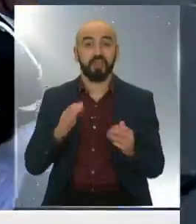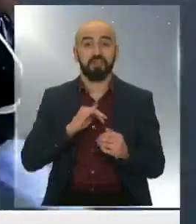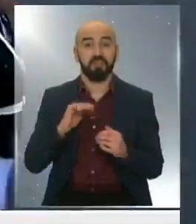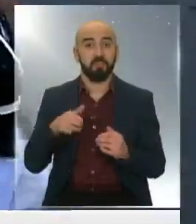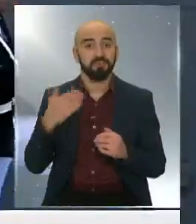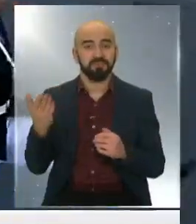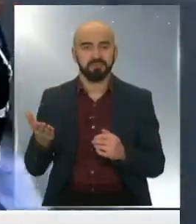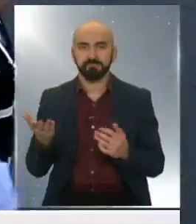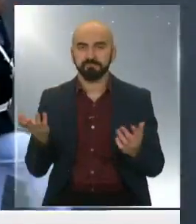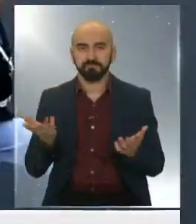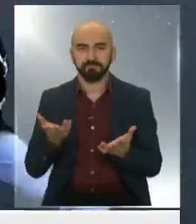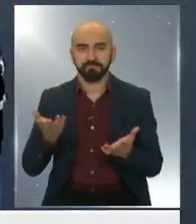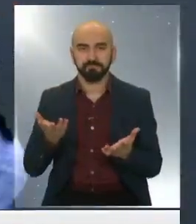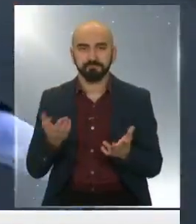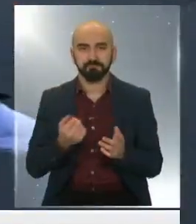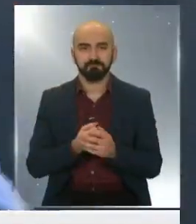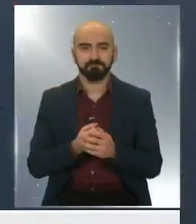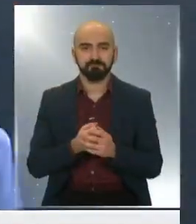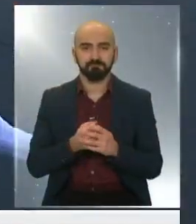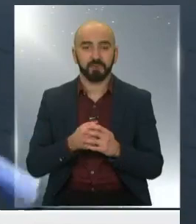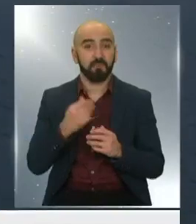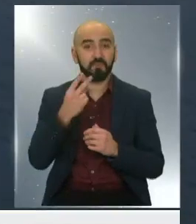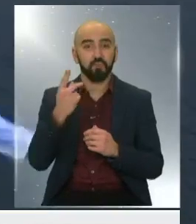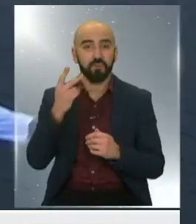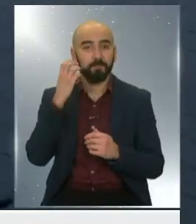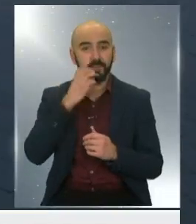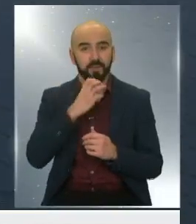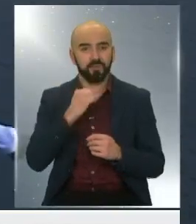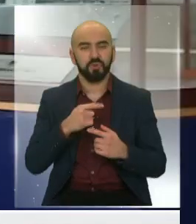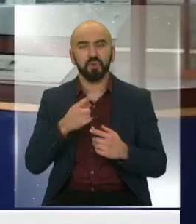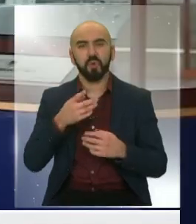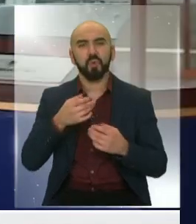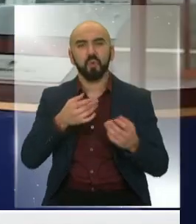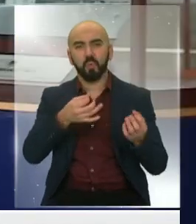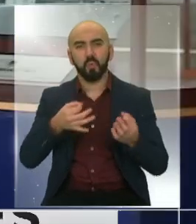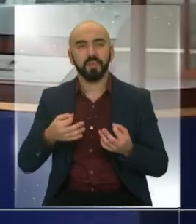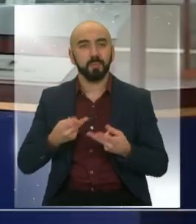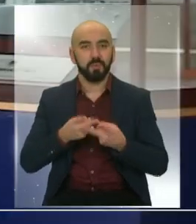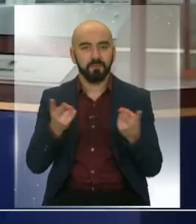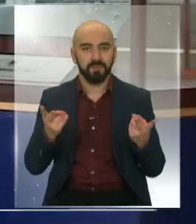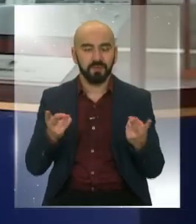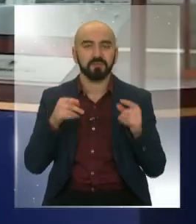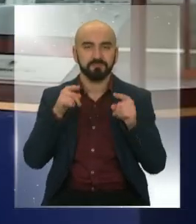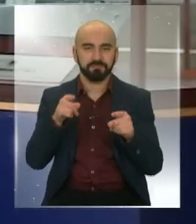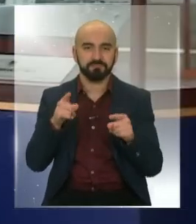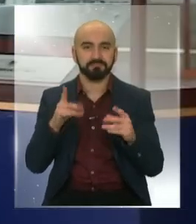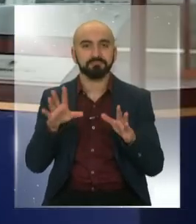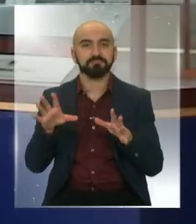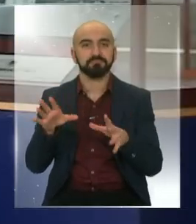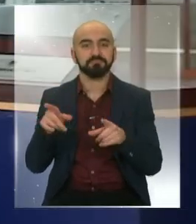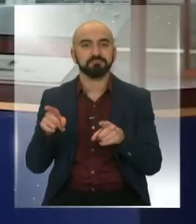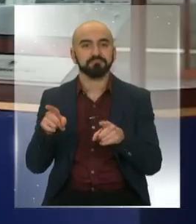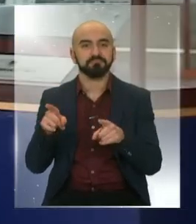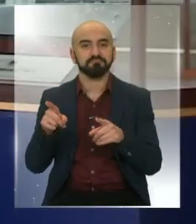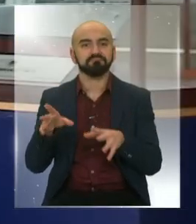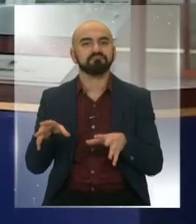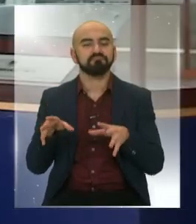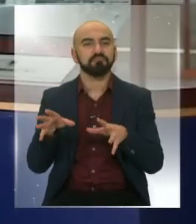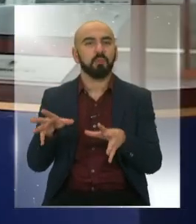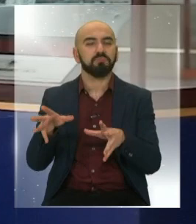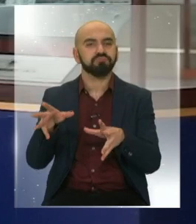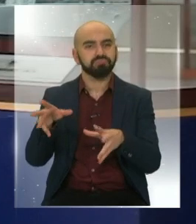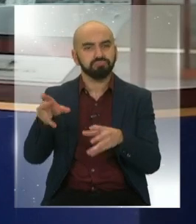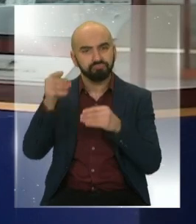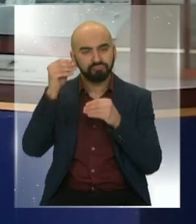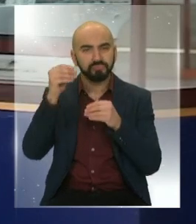tuvimos, se juntó el 21 de mayo con la cuenta pública y agarró ribetes que fueron